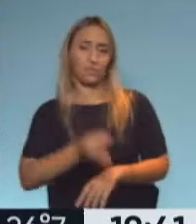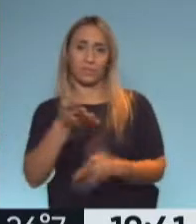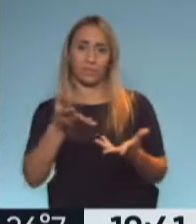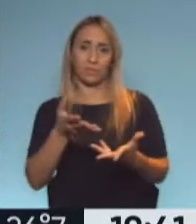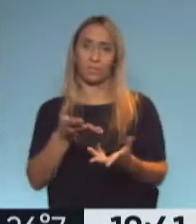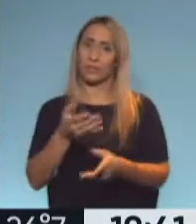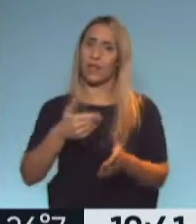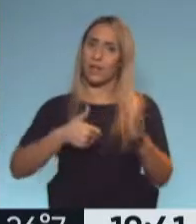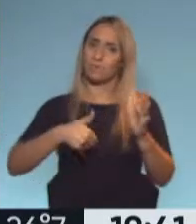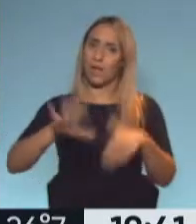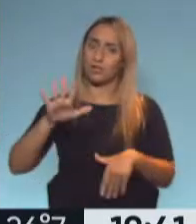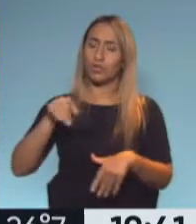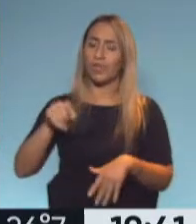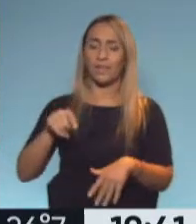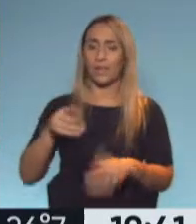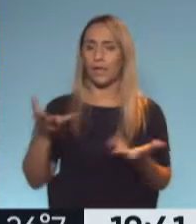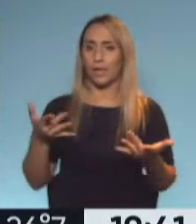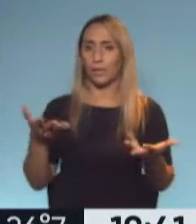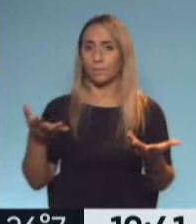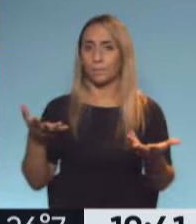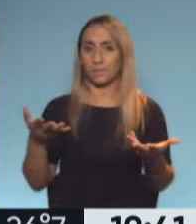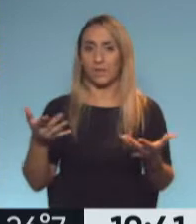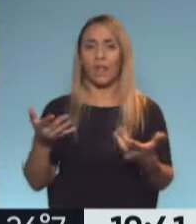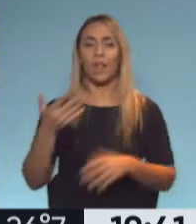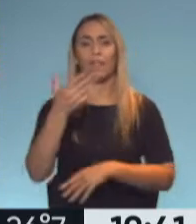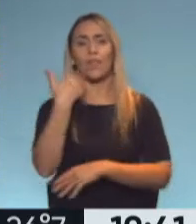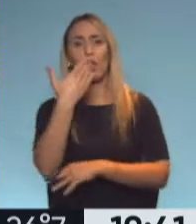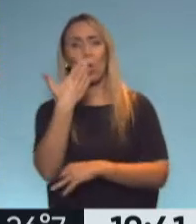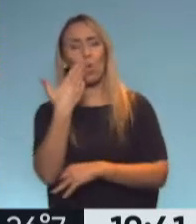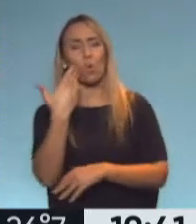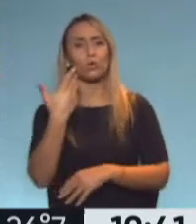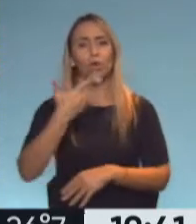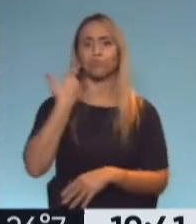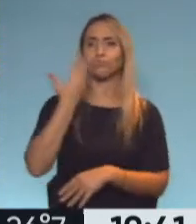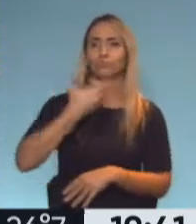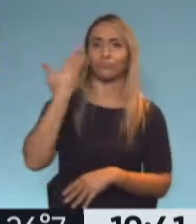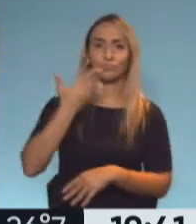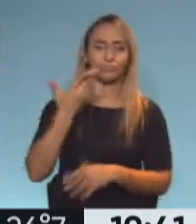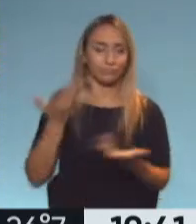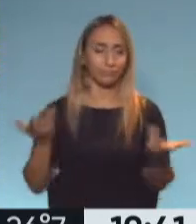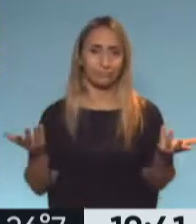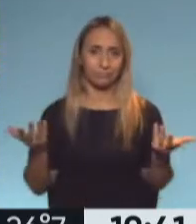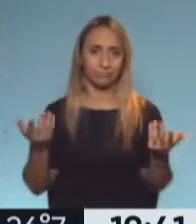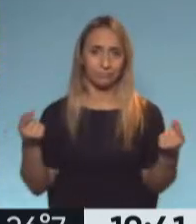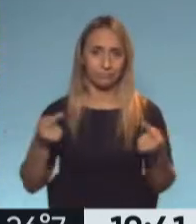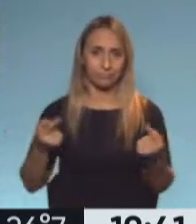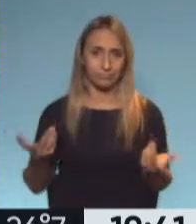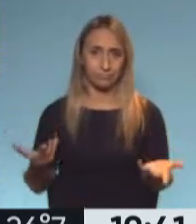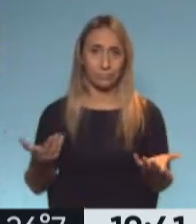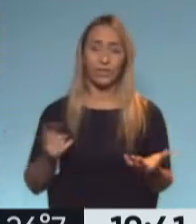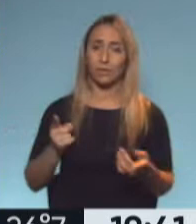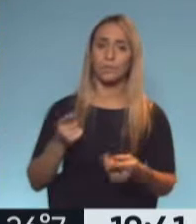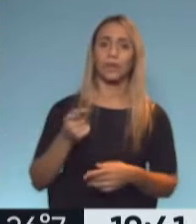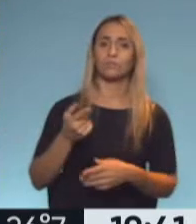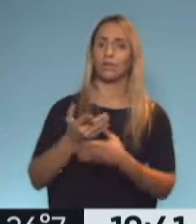la mayor parte de los discursos, eran discursos sesgados, y excluyo, sí, a quienes